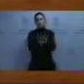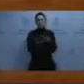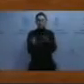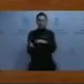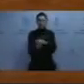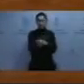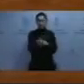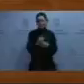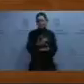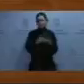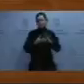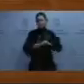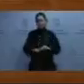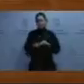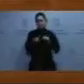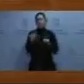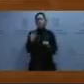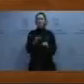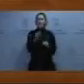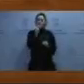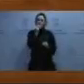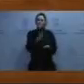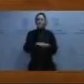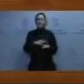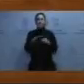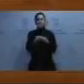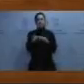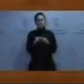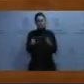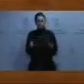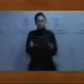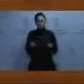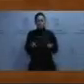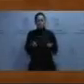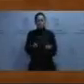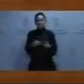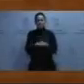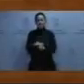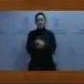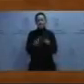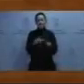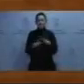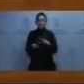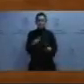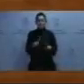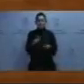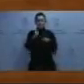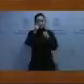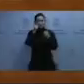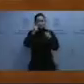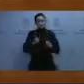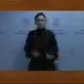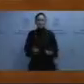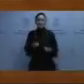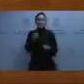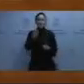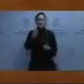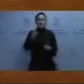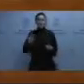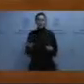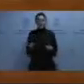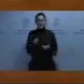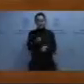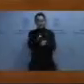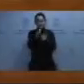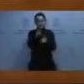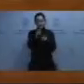del régimen más beneficioso para el usuario, dotación de recursos materiales y humanos al ERA, más